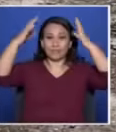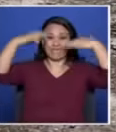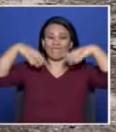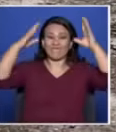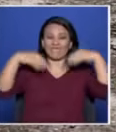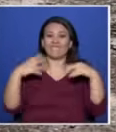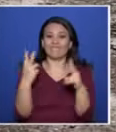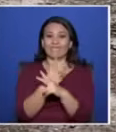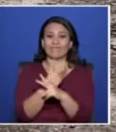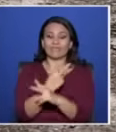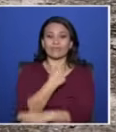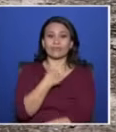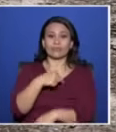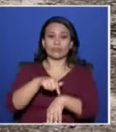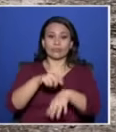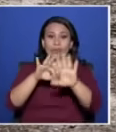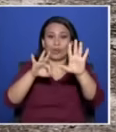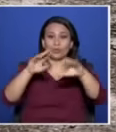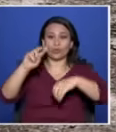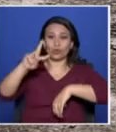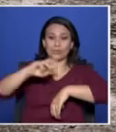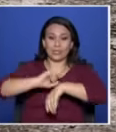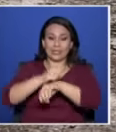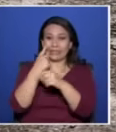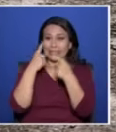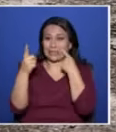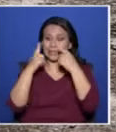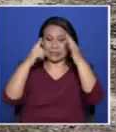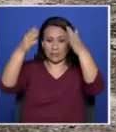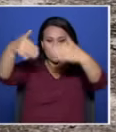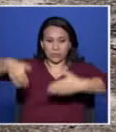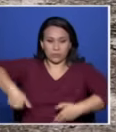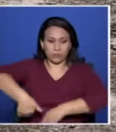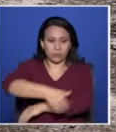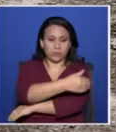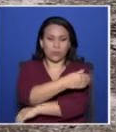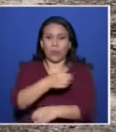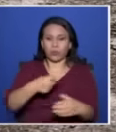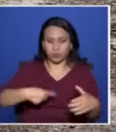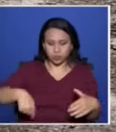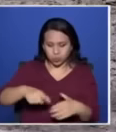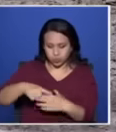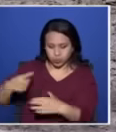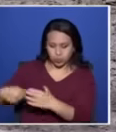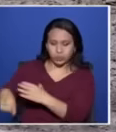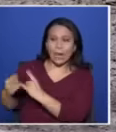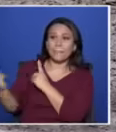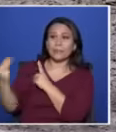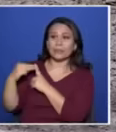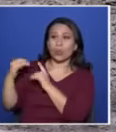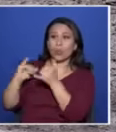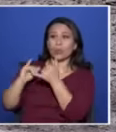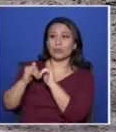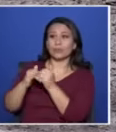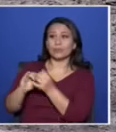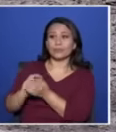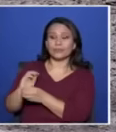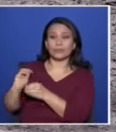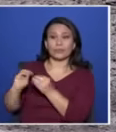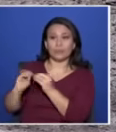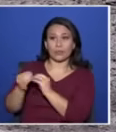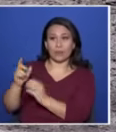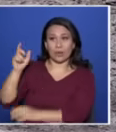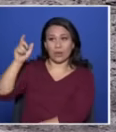Son las 8 de la mañana, 2 minutos, y vamos a revisar en estos momentos las afectaciones por el invierno que nos hacen llegar a nuestro número WhatsApp de Ecoavisa.